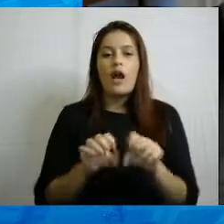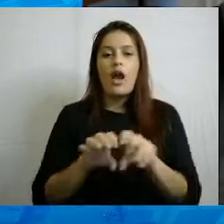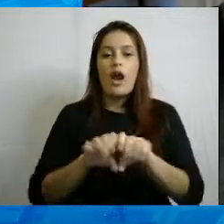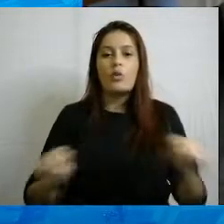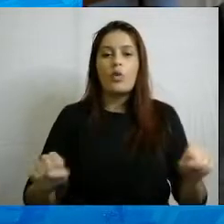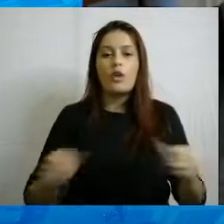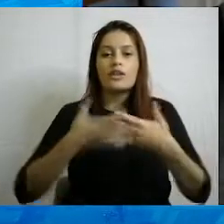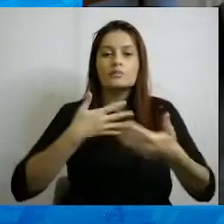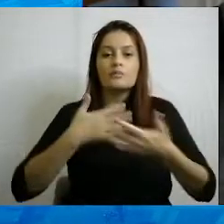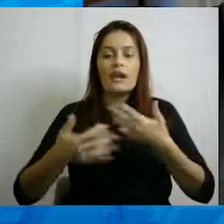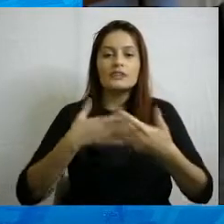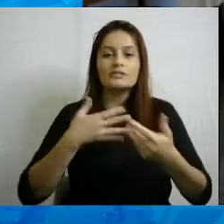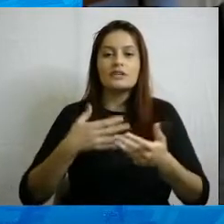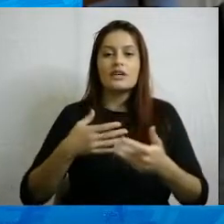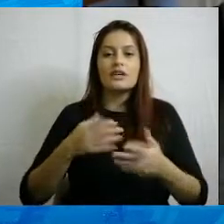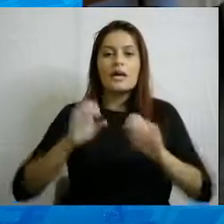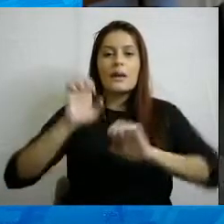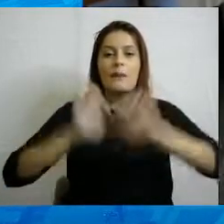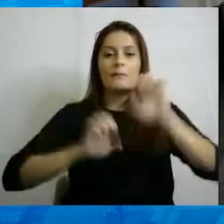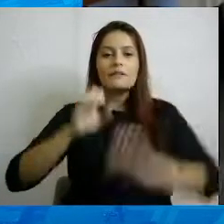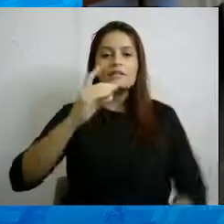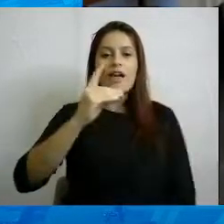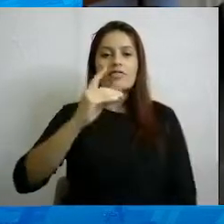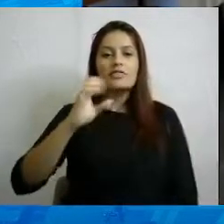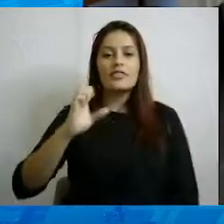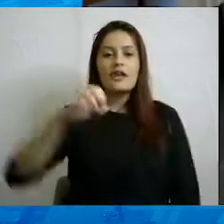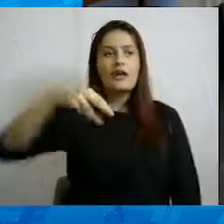de recursos con la empresa de Marco.